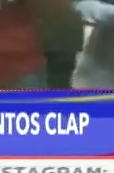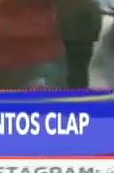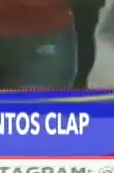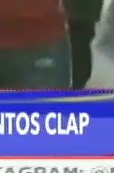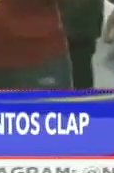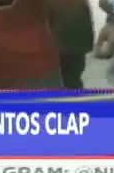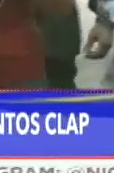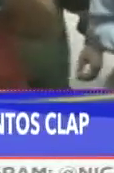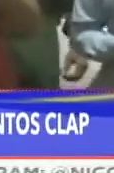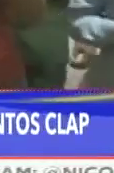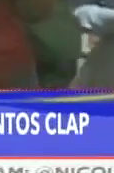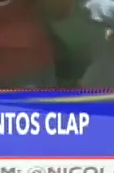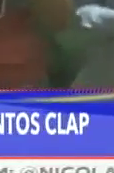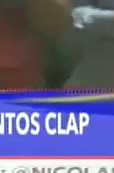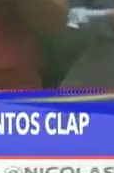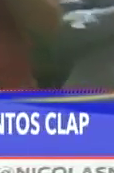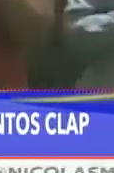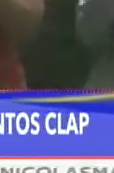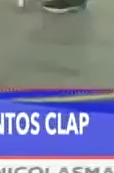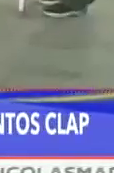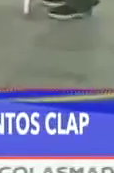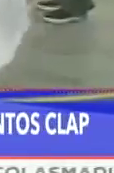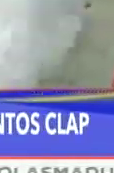usted y siempre adelante.